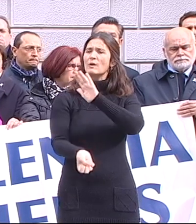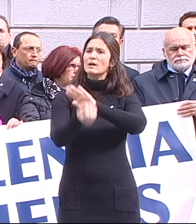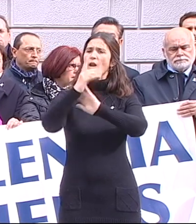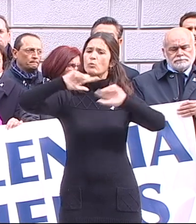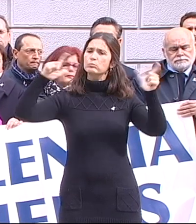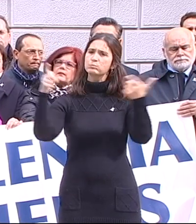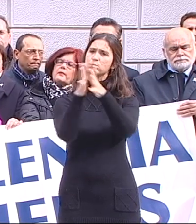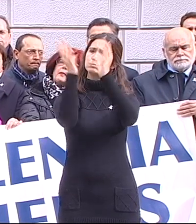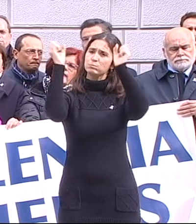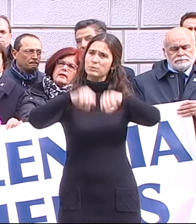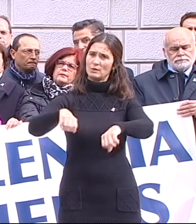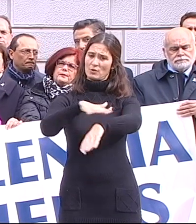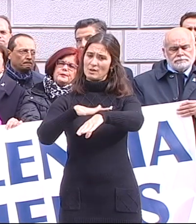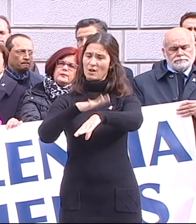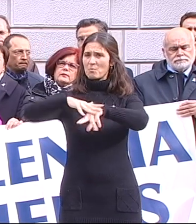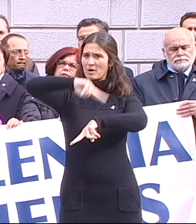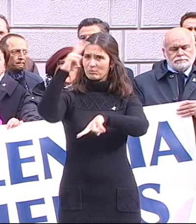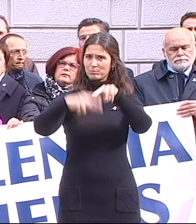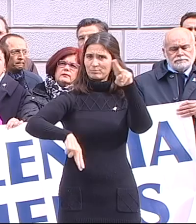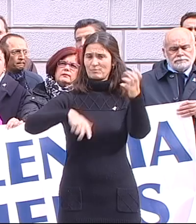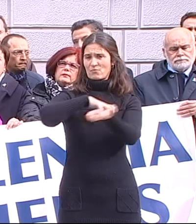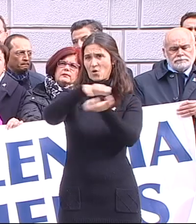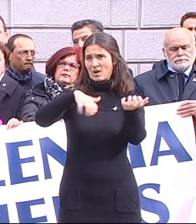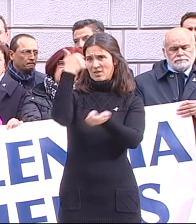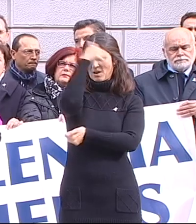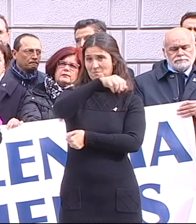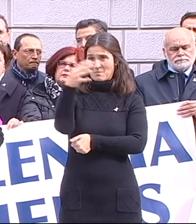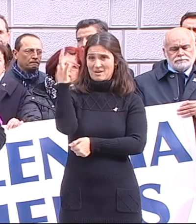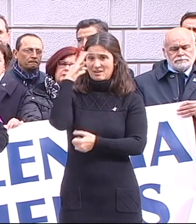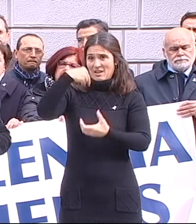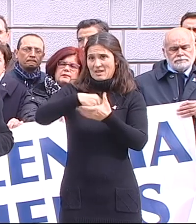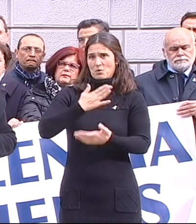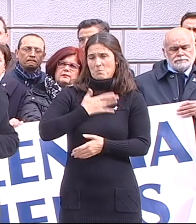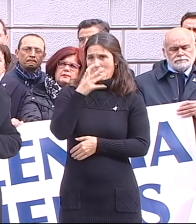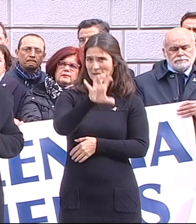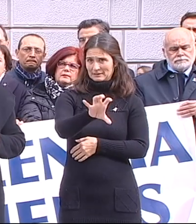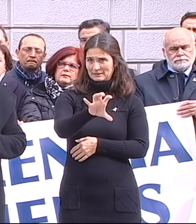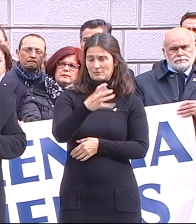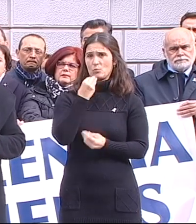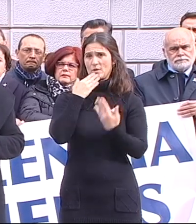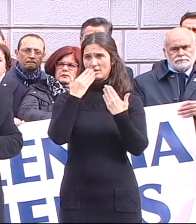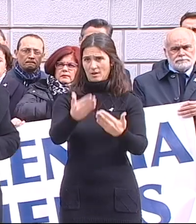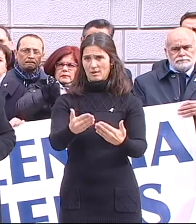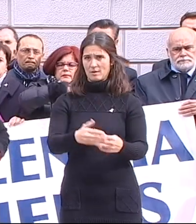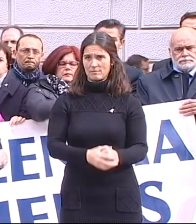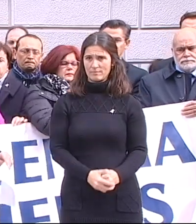de Estado para erradicar la violencia machista en nuestro país. Muchas gracias.